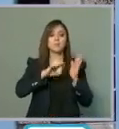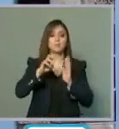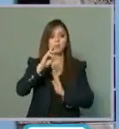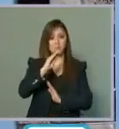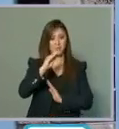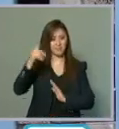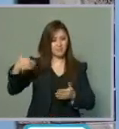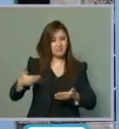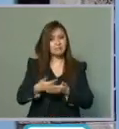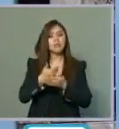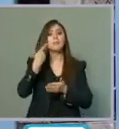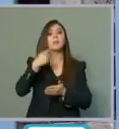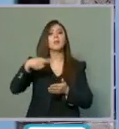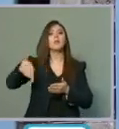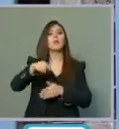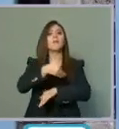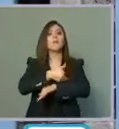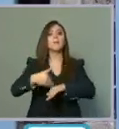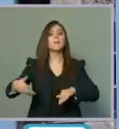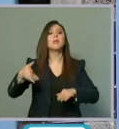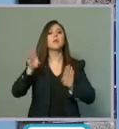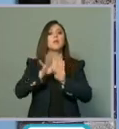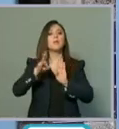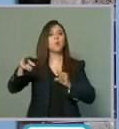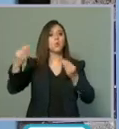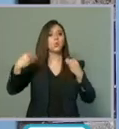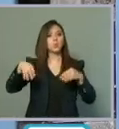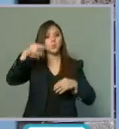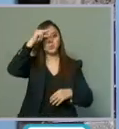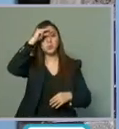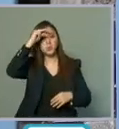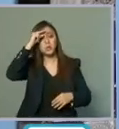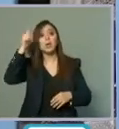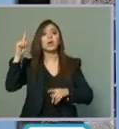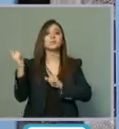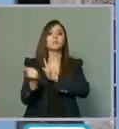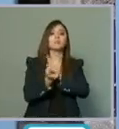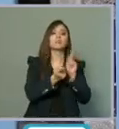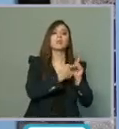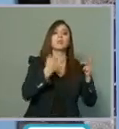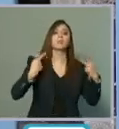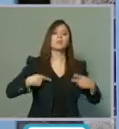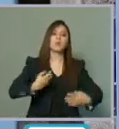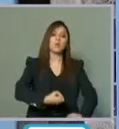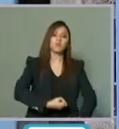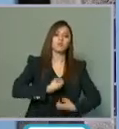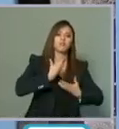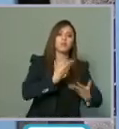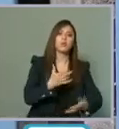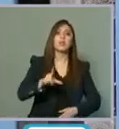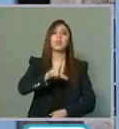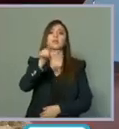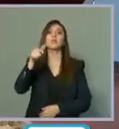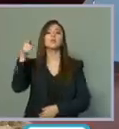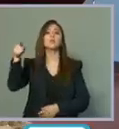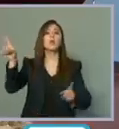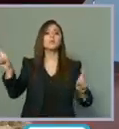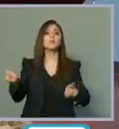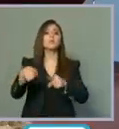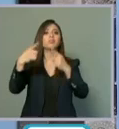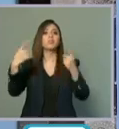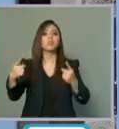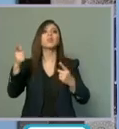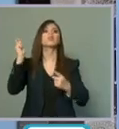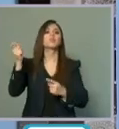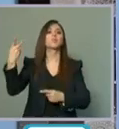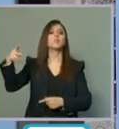familia con muchas relaciones intelectuales, ¿no? Tuvo la oportunidad de conocer a poetas, a concertistas, porque su mamá era concertista, entonces tuvo un